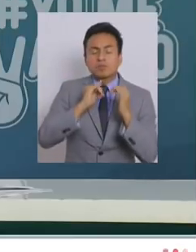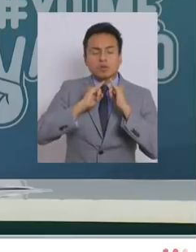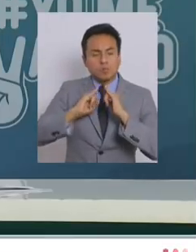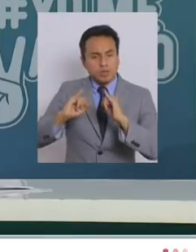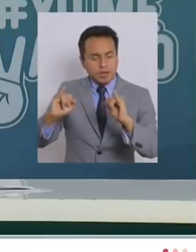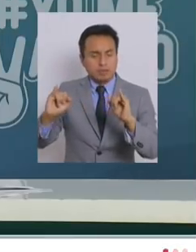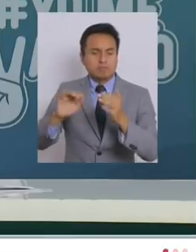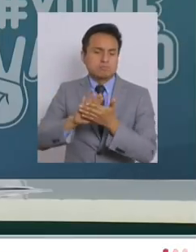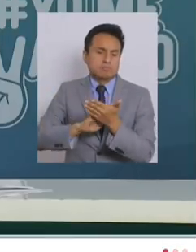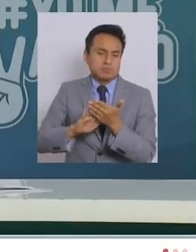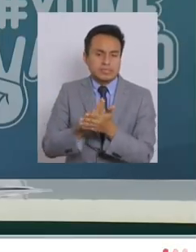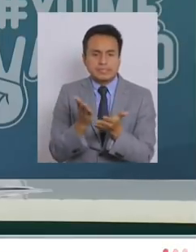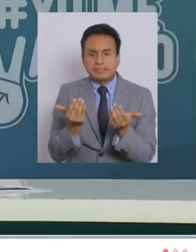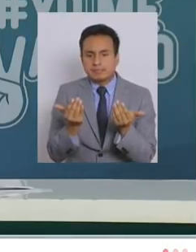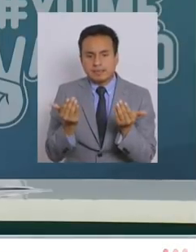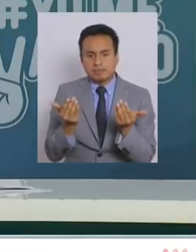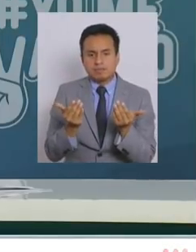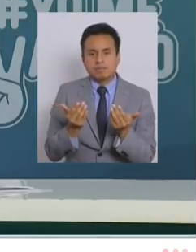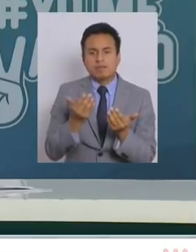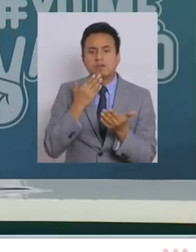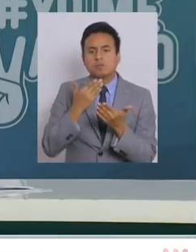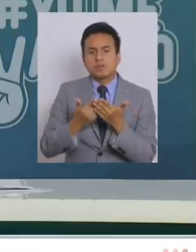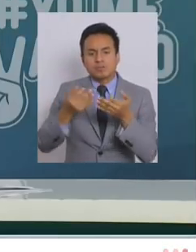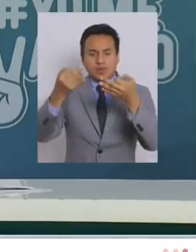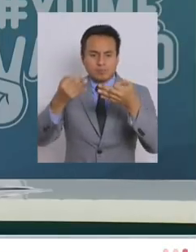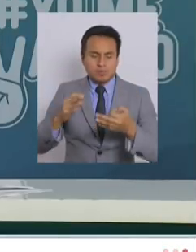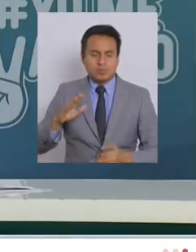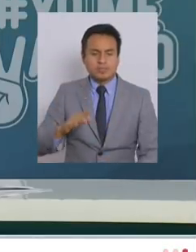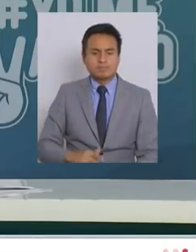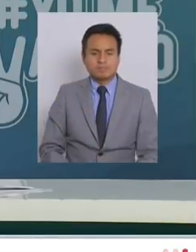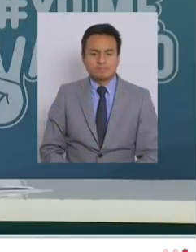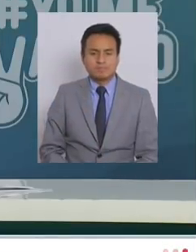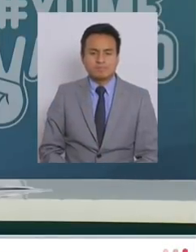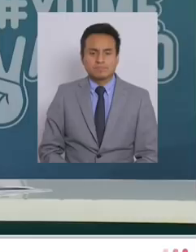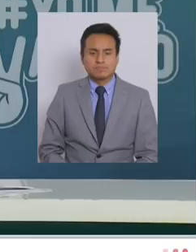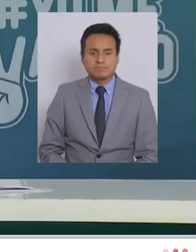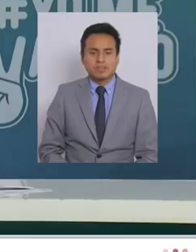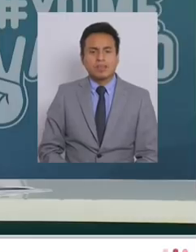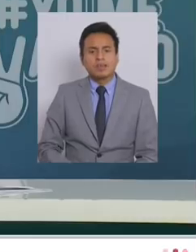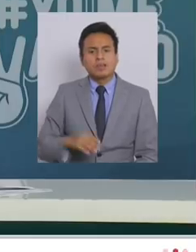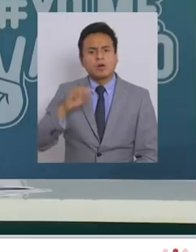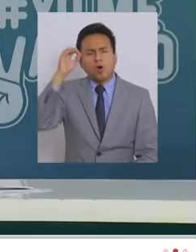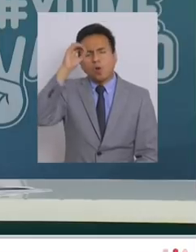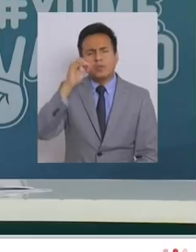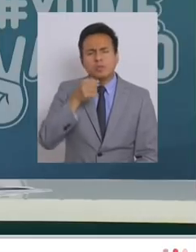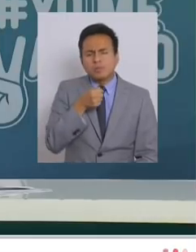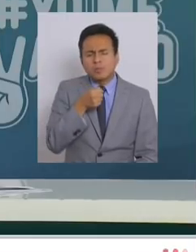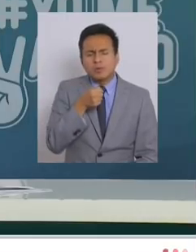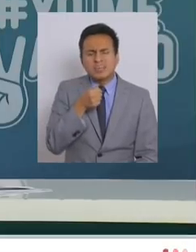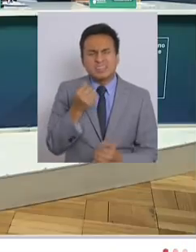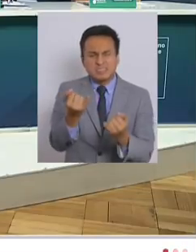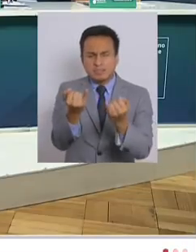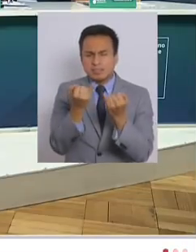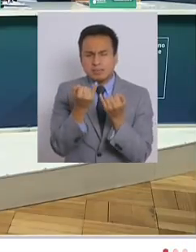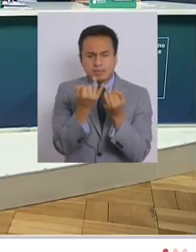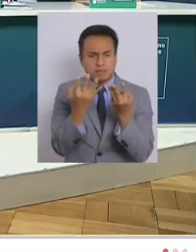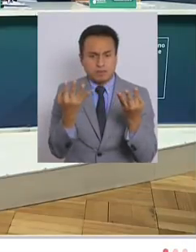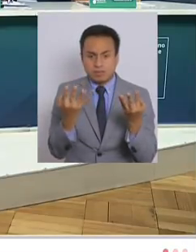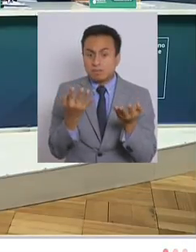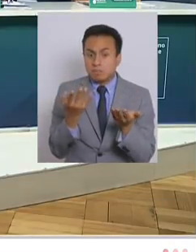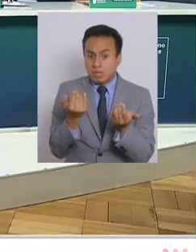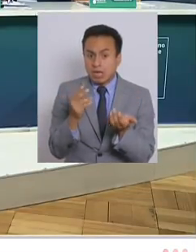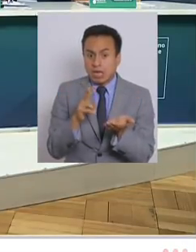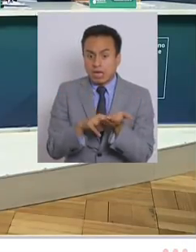en el caso que sea necesario y cuando corresponda su opinión yo creo que dadas las cifras igualmente es